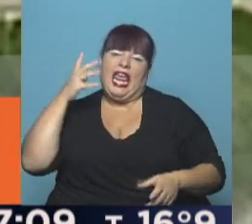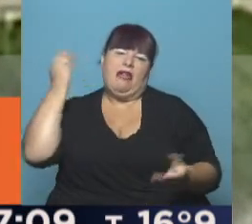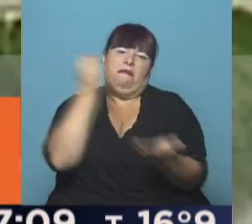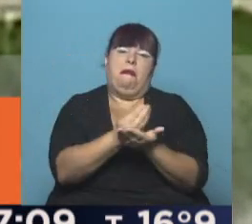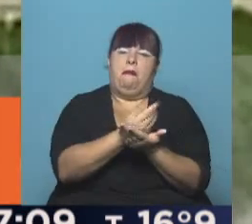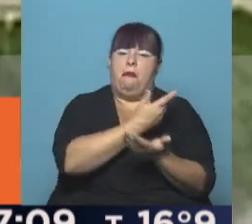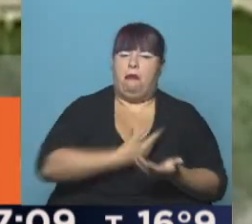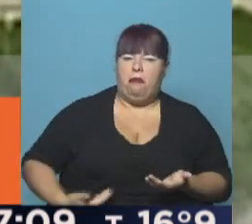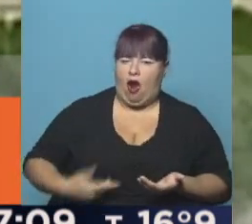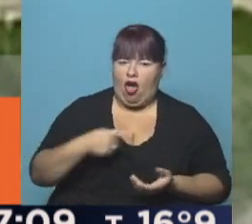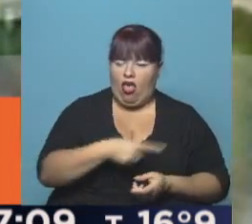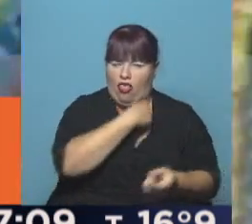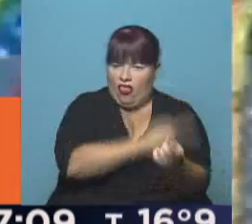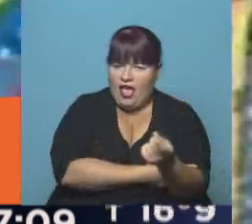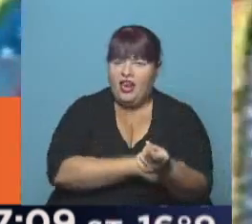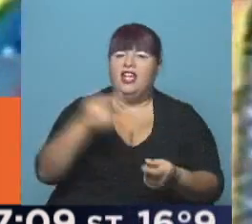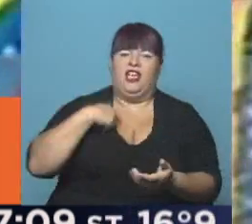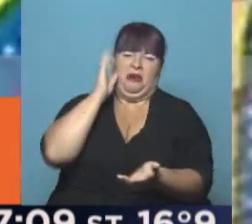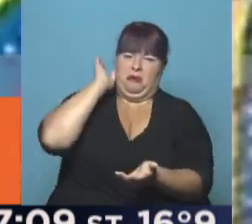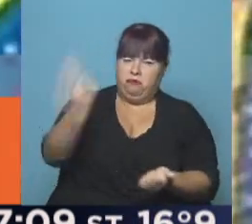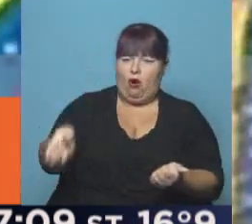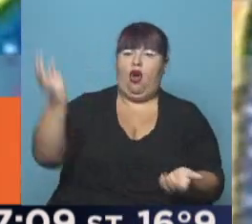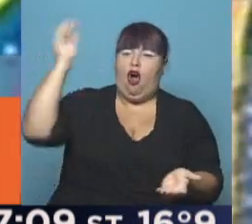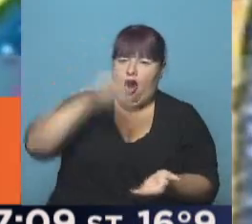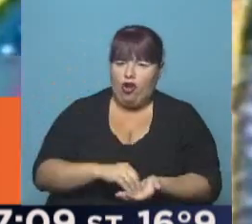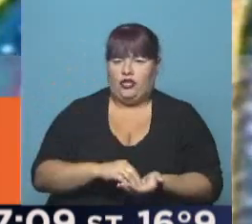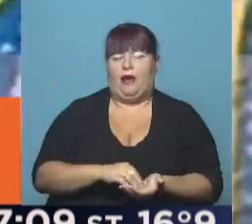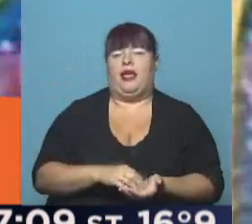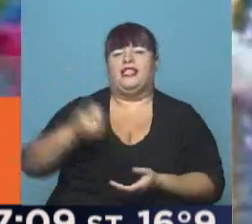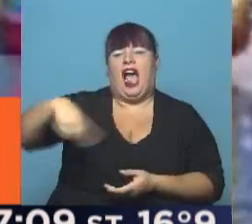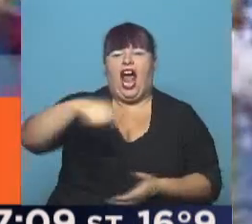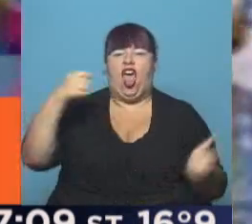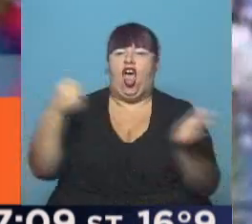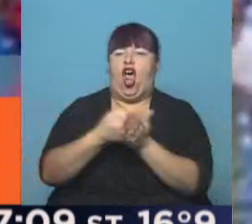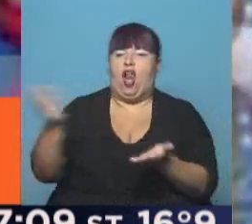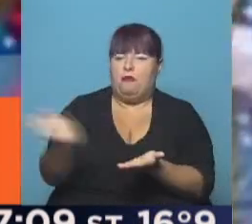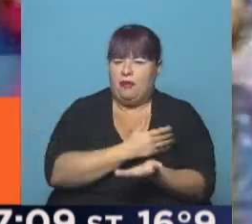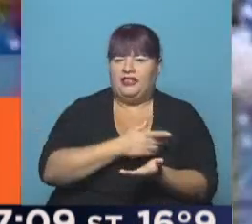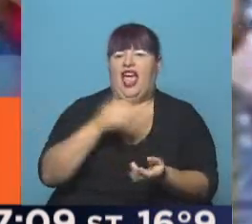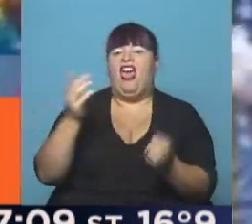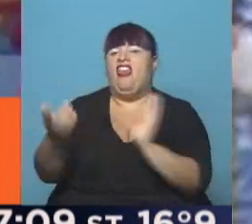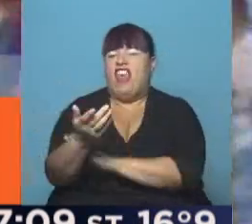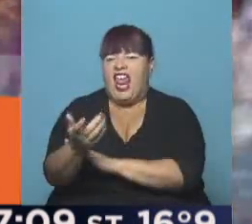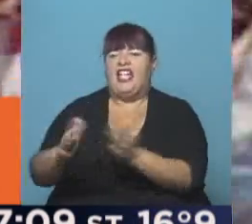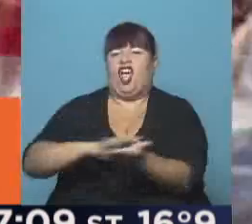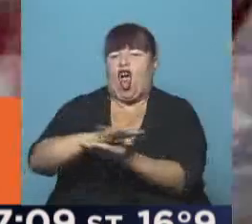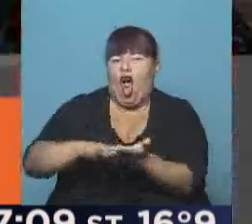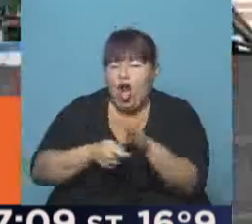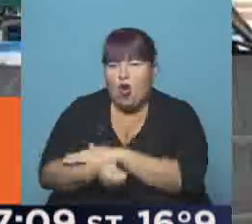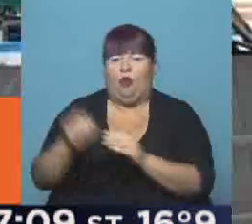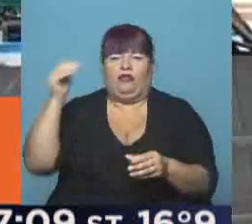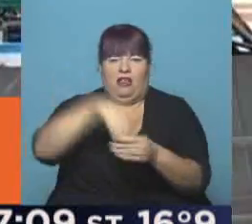poder y los hemos derrotado otra vez a los golpistas, a la derecha corrupta